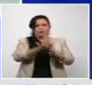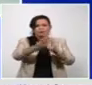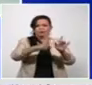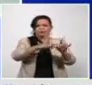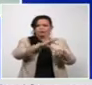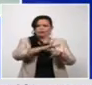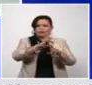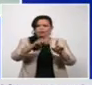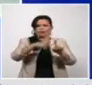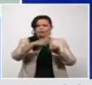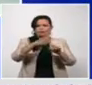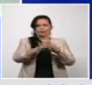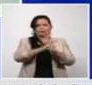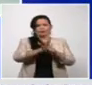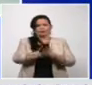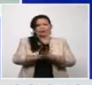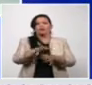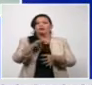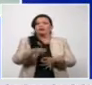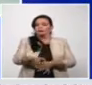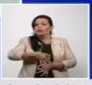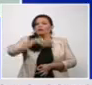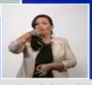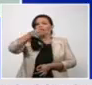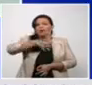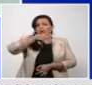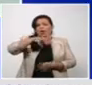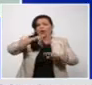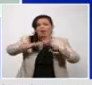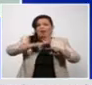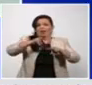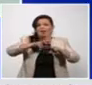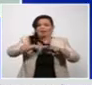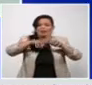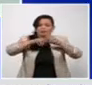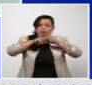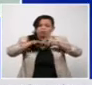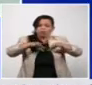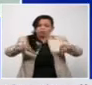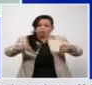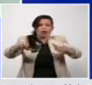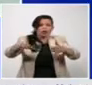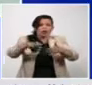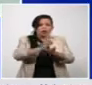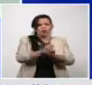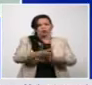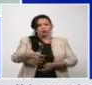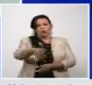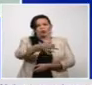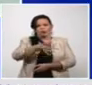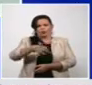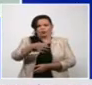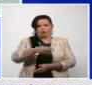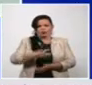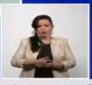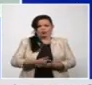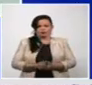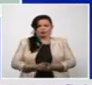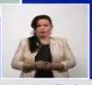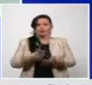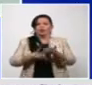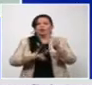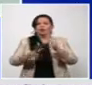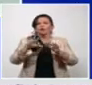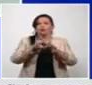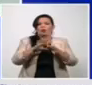con una dispersión en todos sus municipios. Guantánamo, ahí podemos ver la